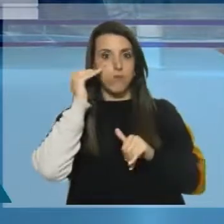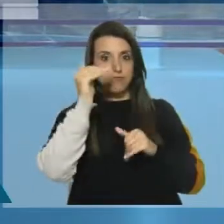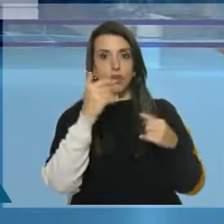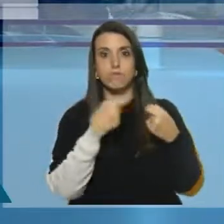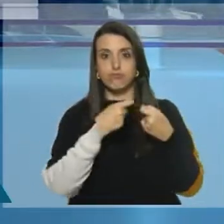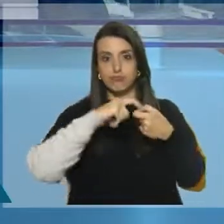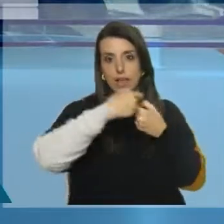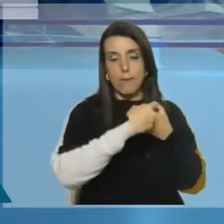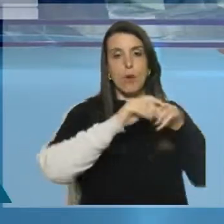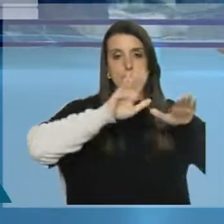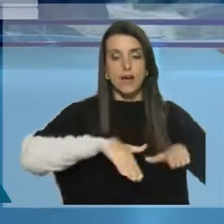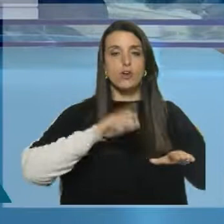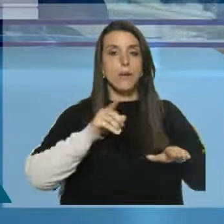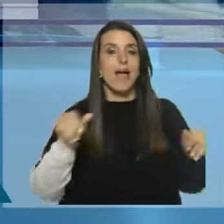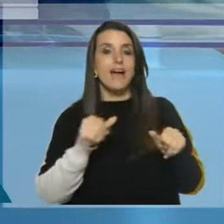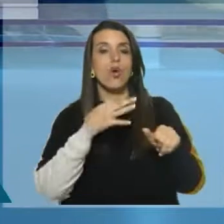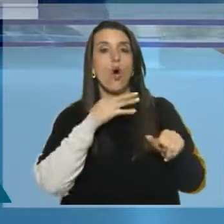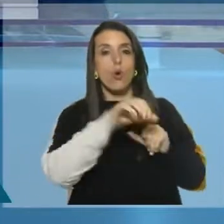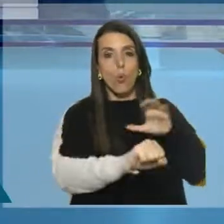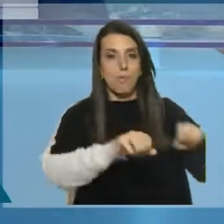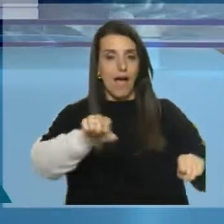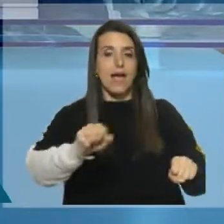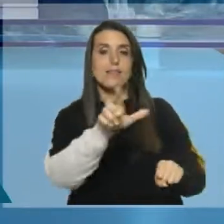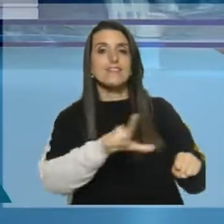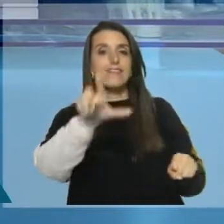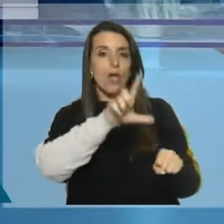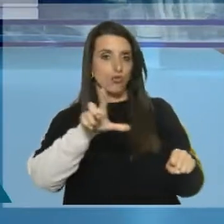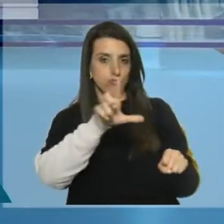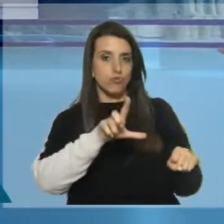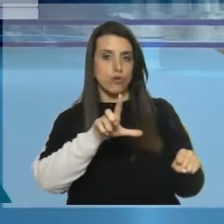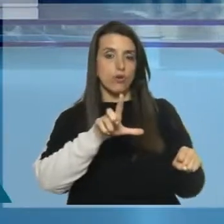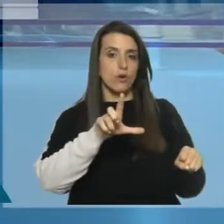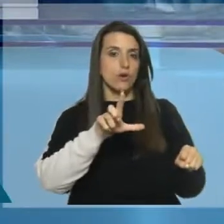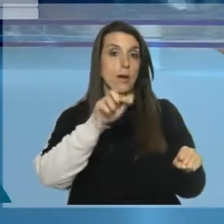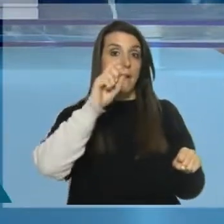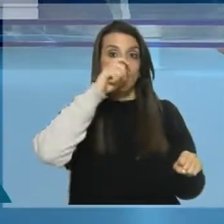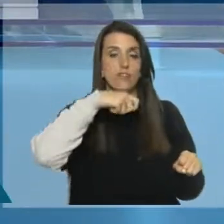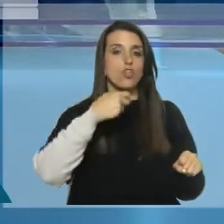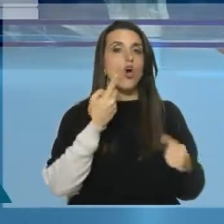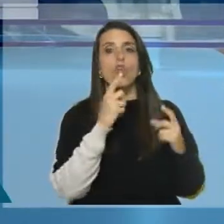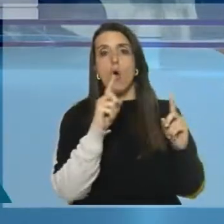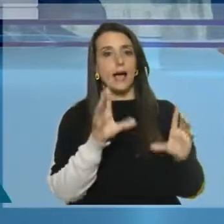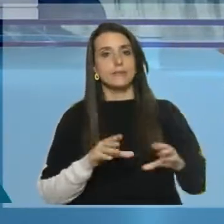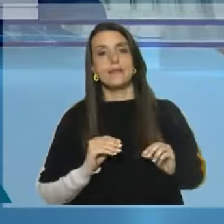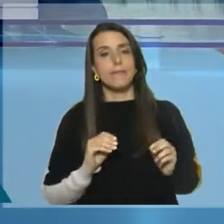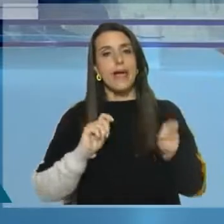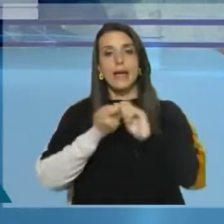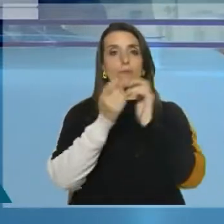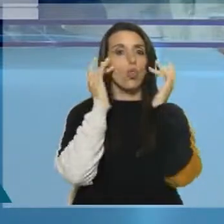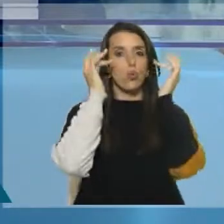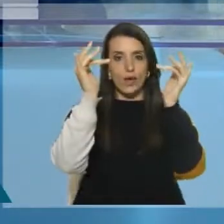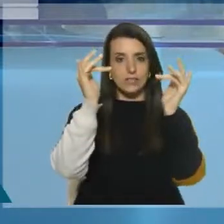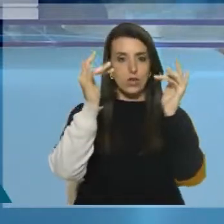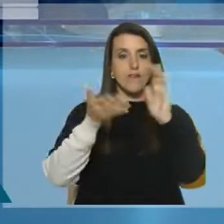montevideo está de paro y también están realizando varias ocupaciones en centros estudiantiles de la capital es el rechazo principalmente a la reforma educativa